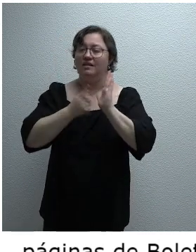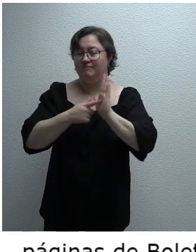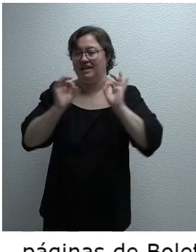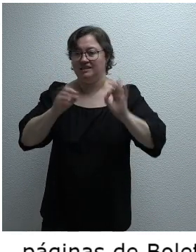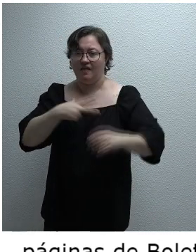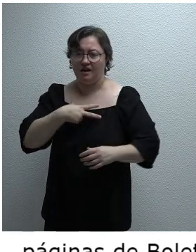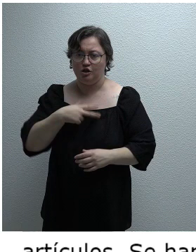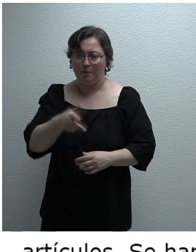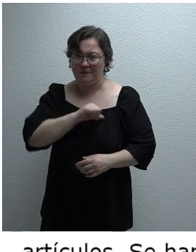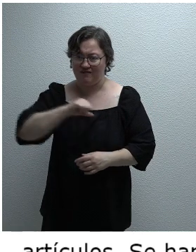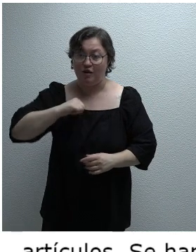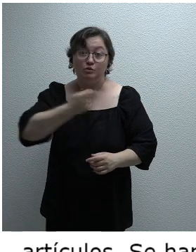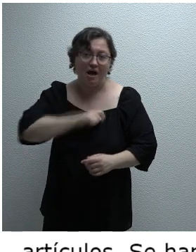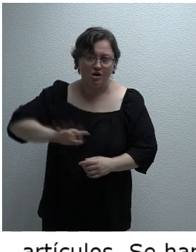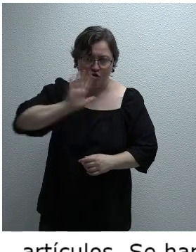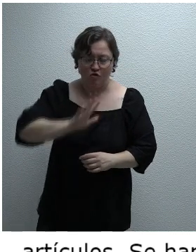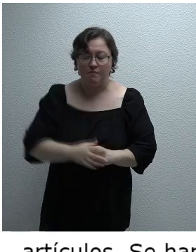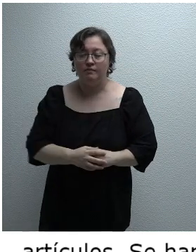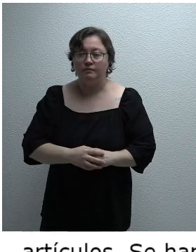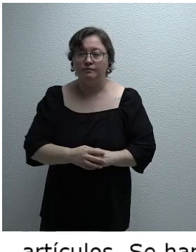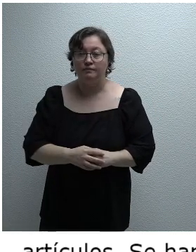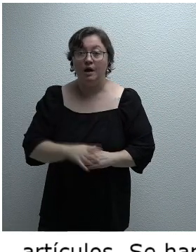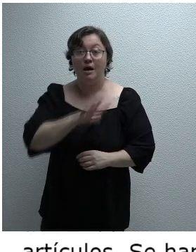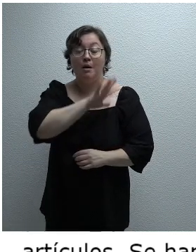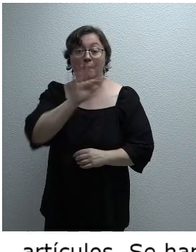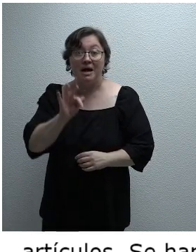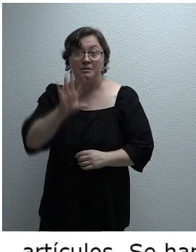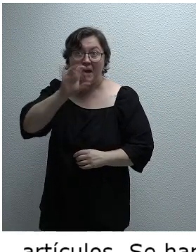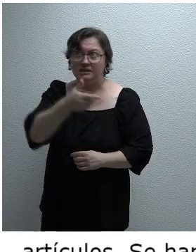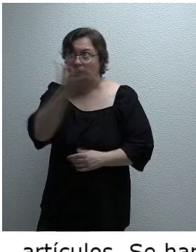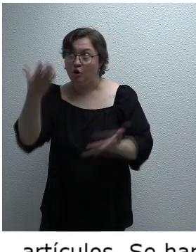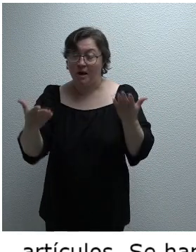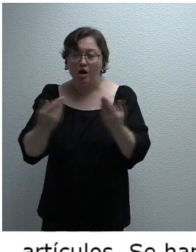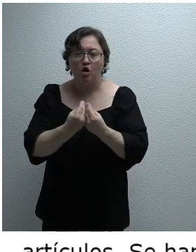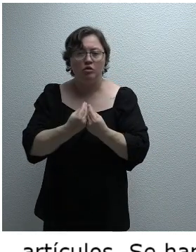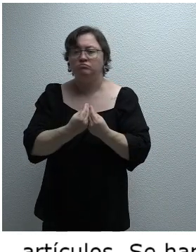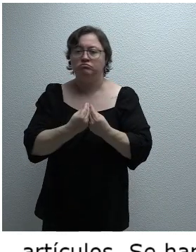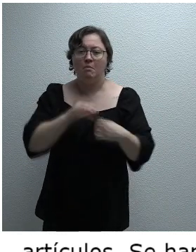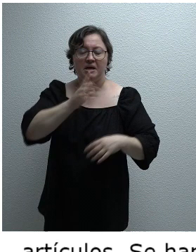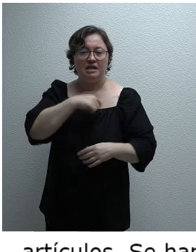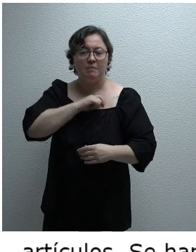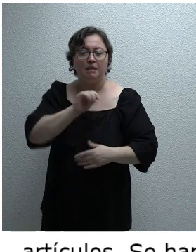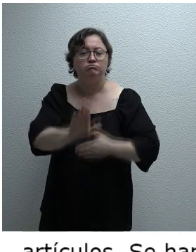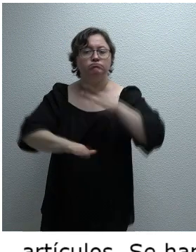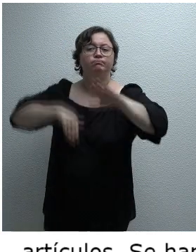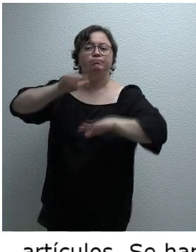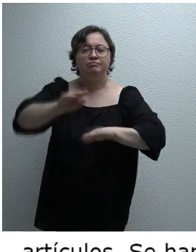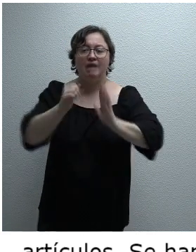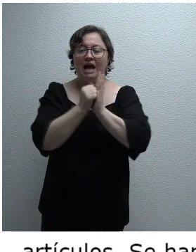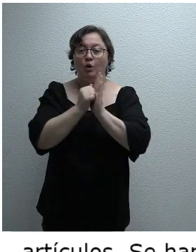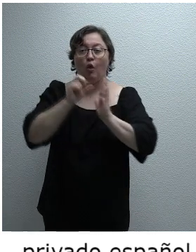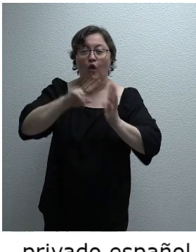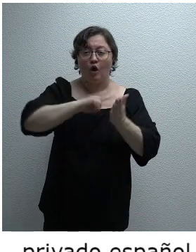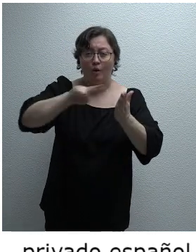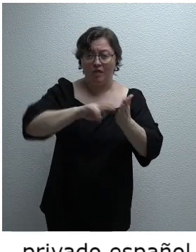español. A su vez, es uno de los pocos países que ha dado este paso en ejecución del artículo 12 de la Convención de